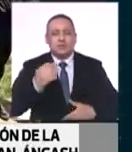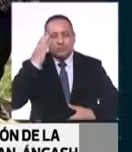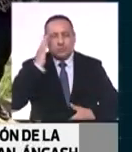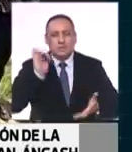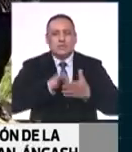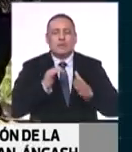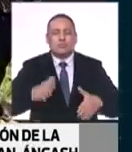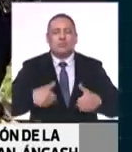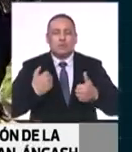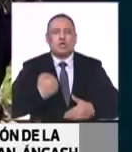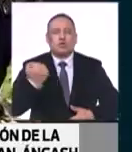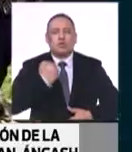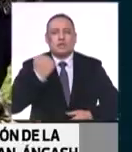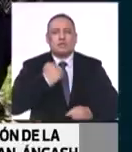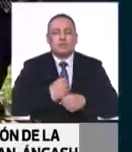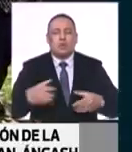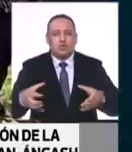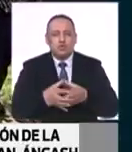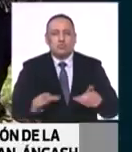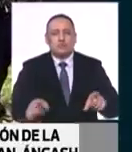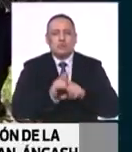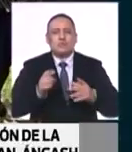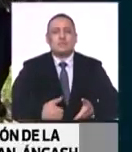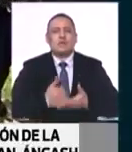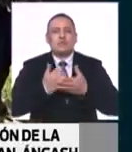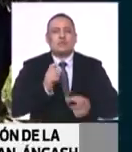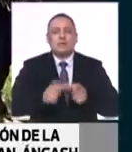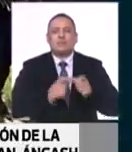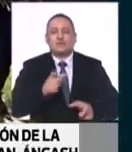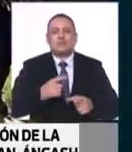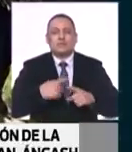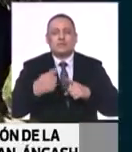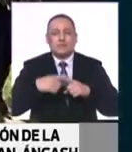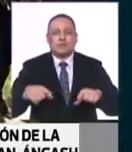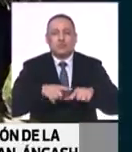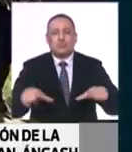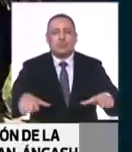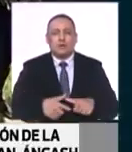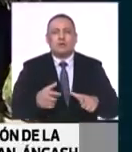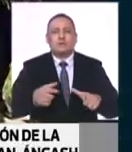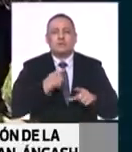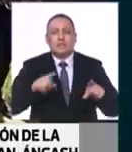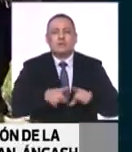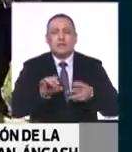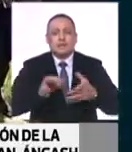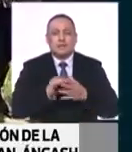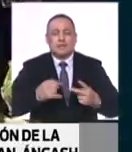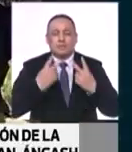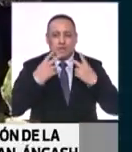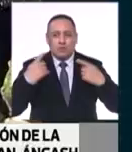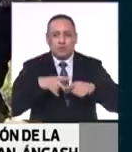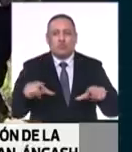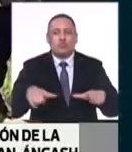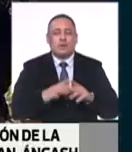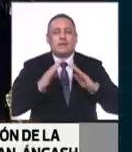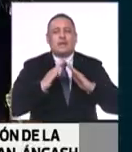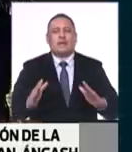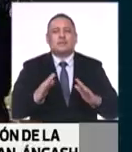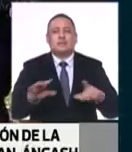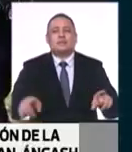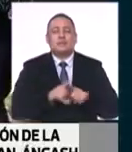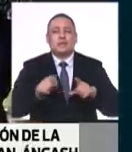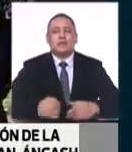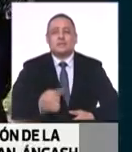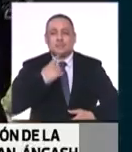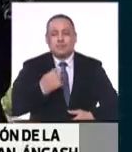a lograr el trabajo en equipo, ¿no? Y para beneficio de nuestra población, de todo el distrito de Chuplui y sus caseríos y centros poblados. Estamos